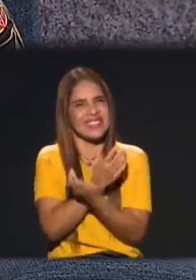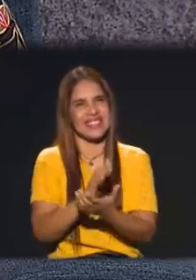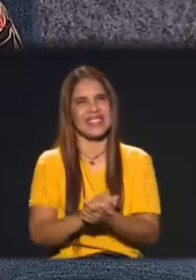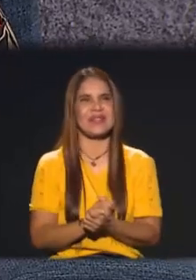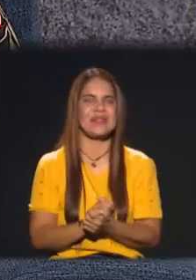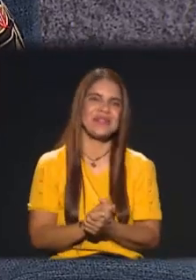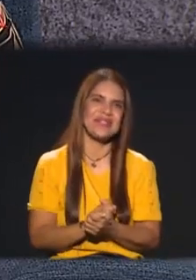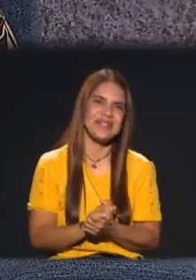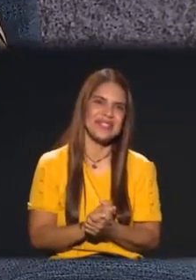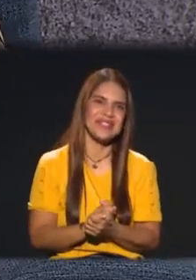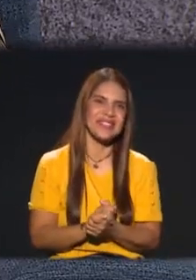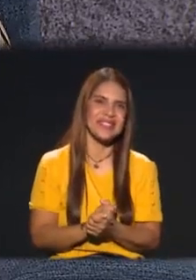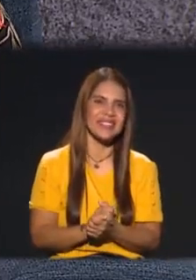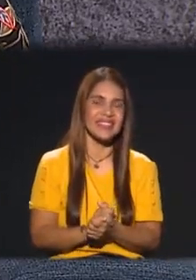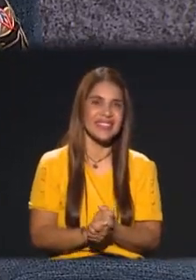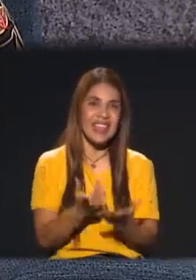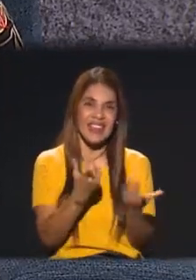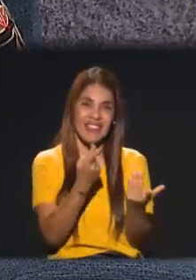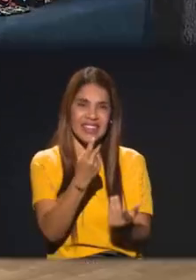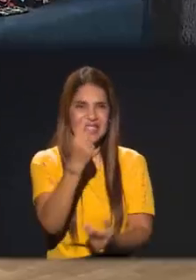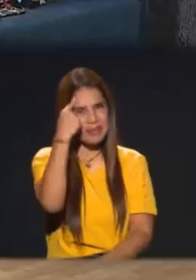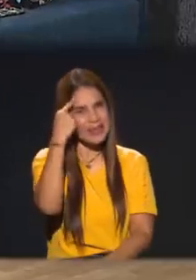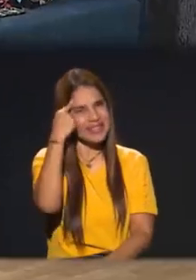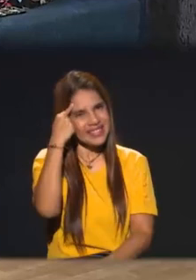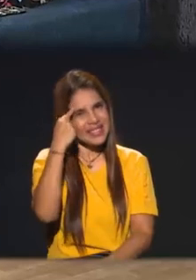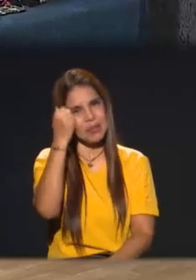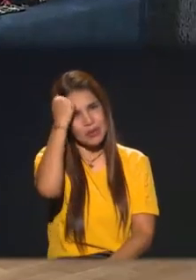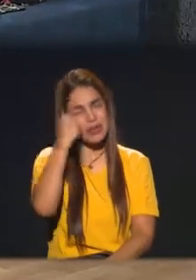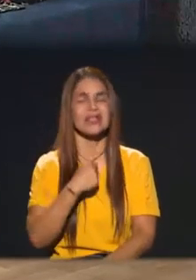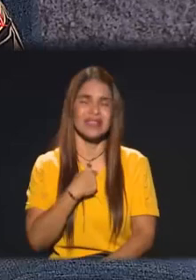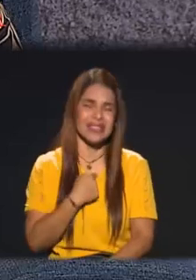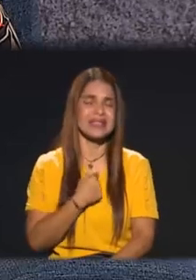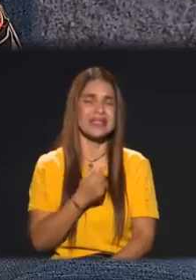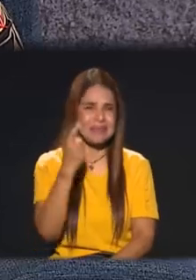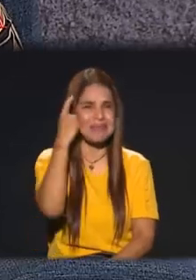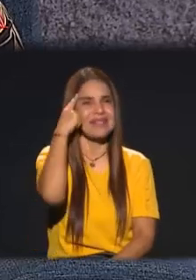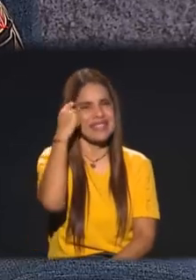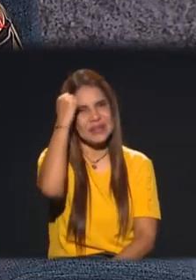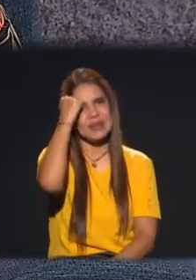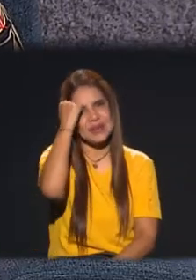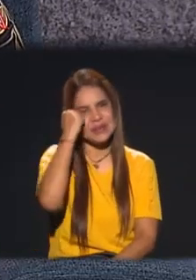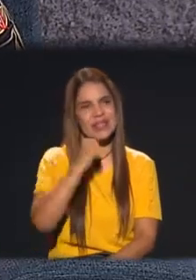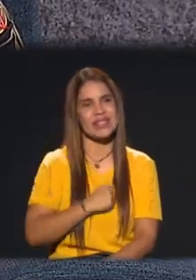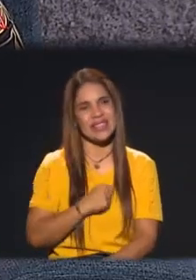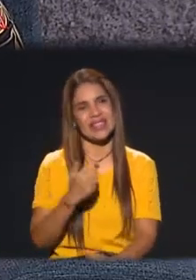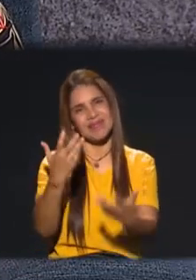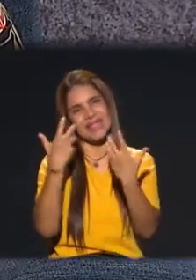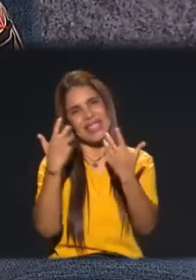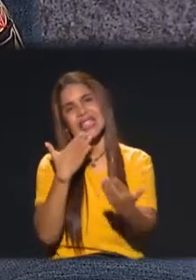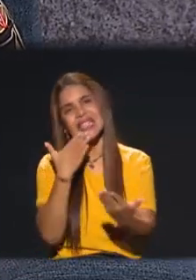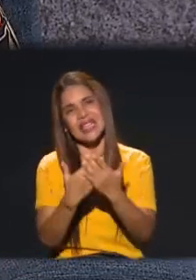Yo también. Ah, ¿y la extrañas mucho? Sí. Ay, qué lindo. Hace mucha falta. Sí, gracias por